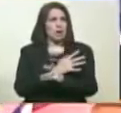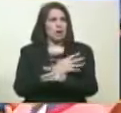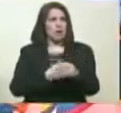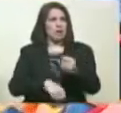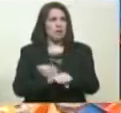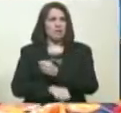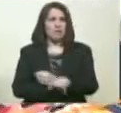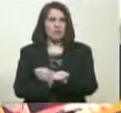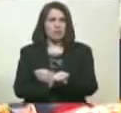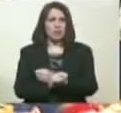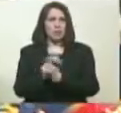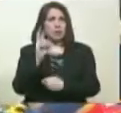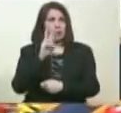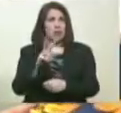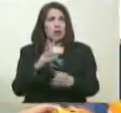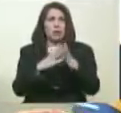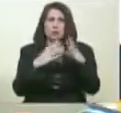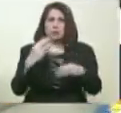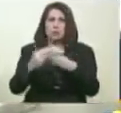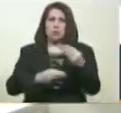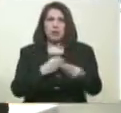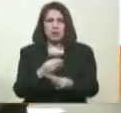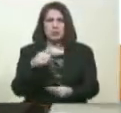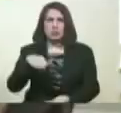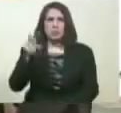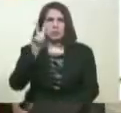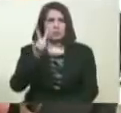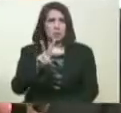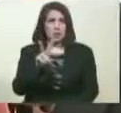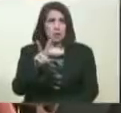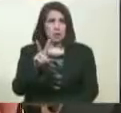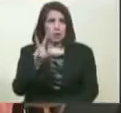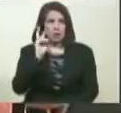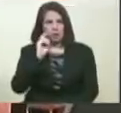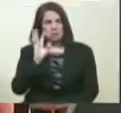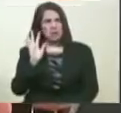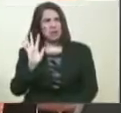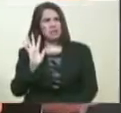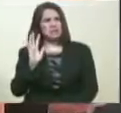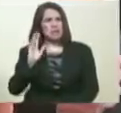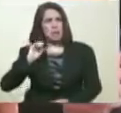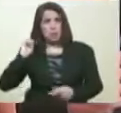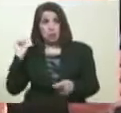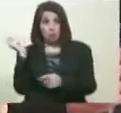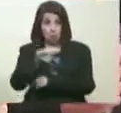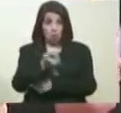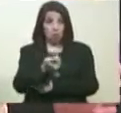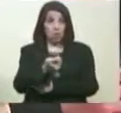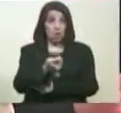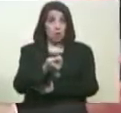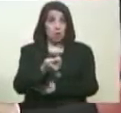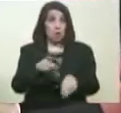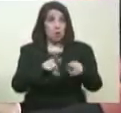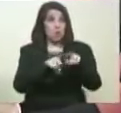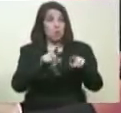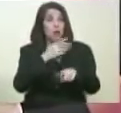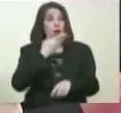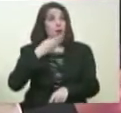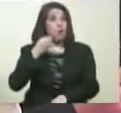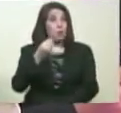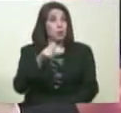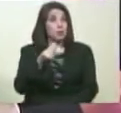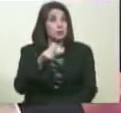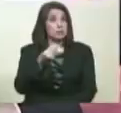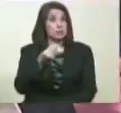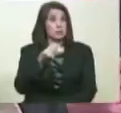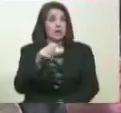¿Fútbol o béisbol es este? Todo es hecho aquí en Venezuela. De tacos, ¿no? Parece de béisbol este. Mira, ¿ves? Para nuestros muchachos.